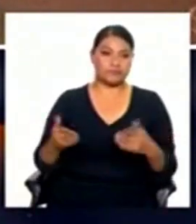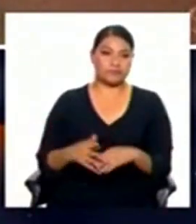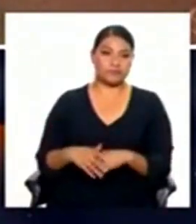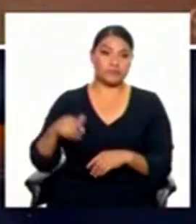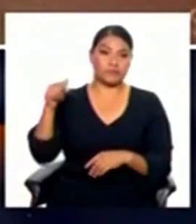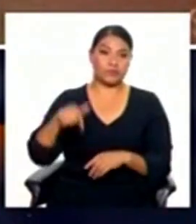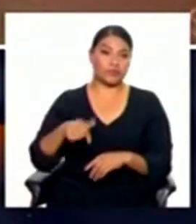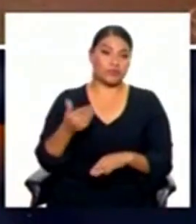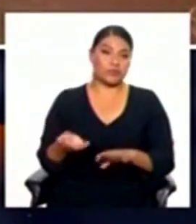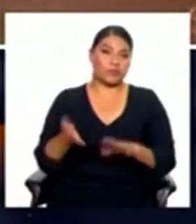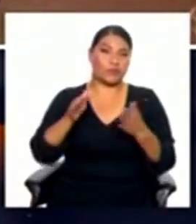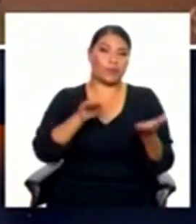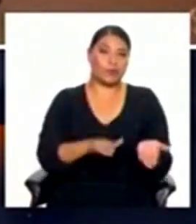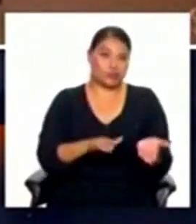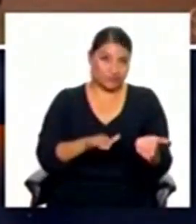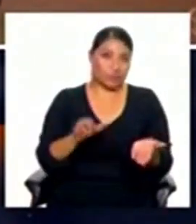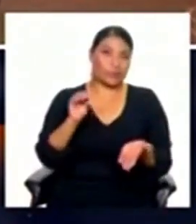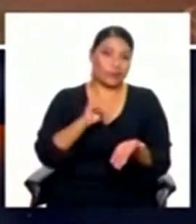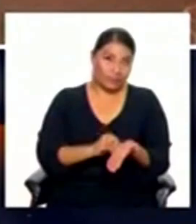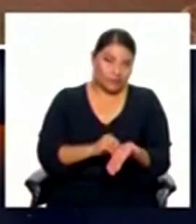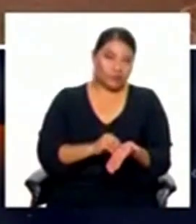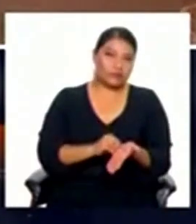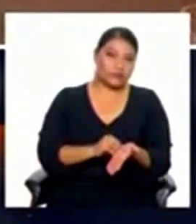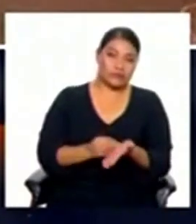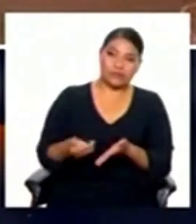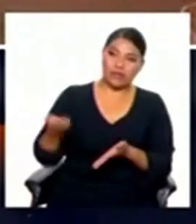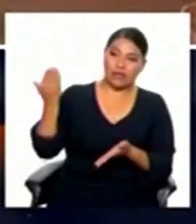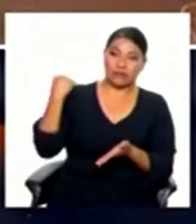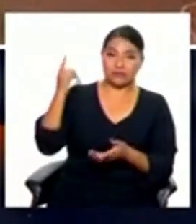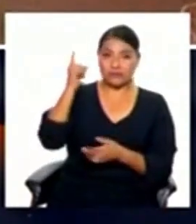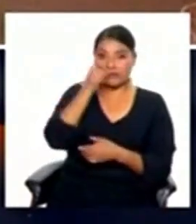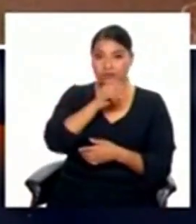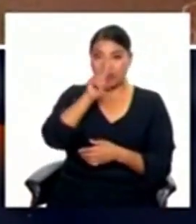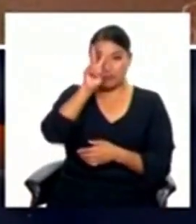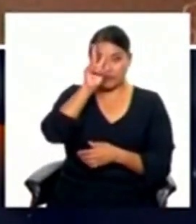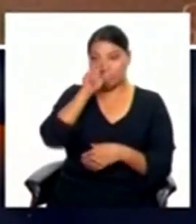muerte más a partir de esto que se ha desatado en el Perú. Ustedes en estudios.